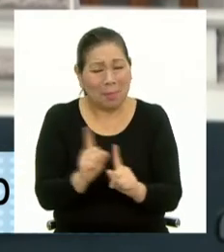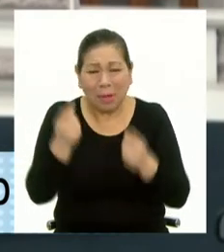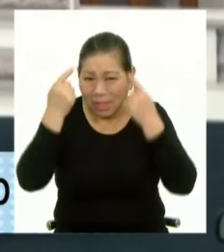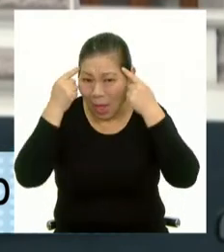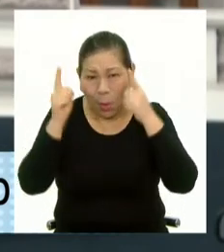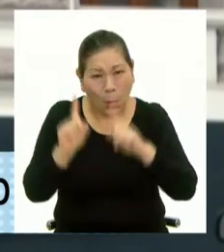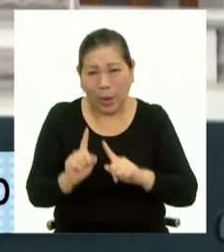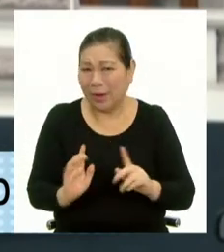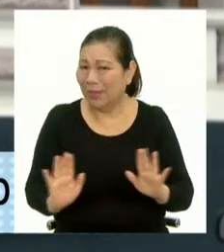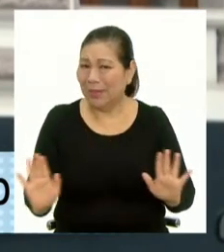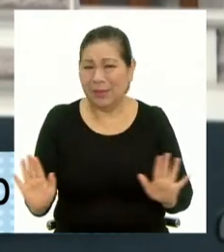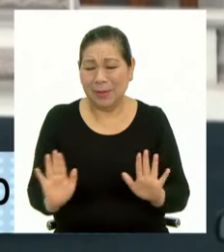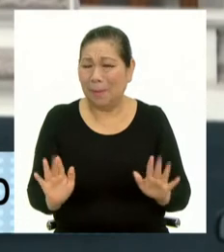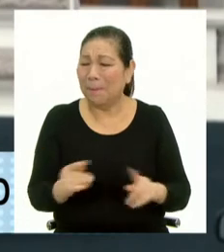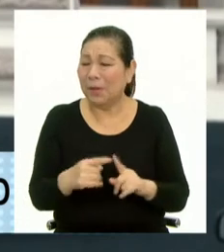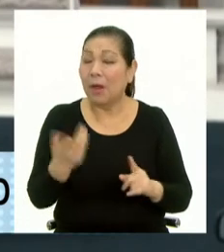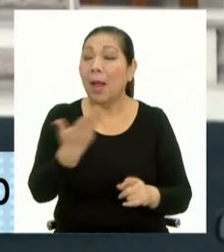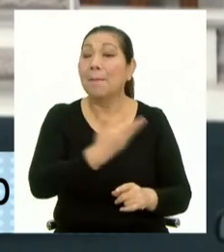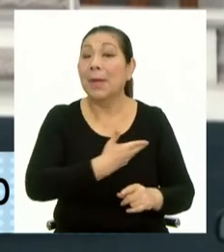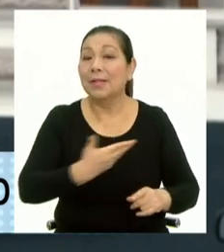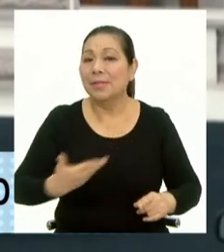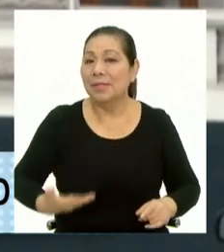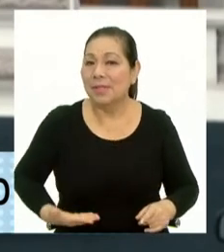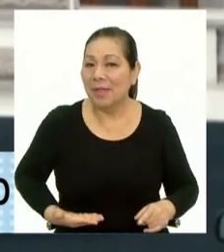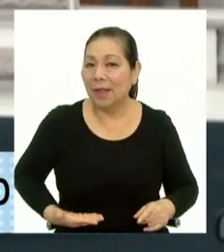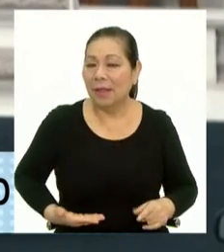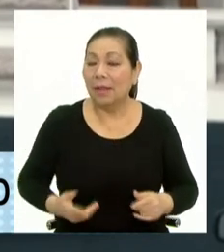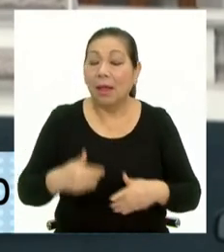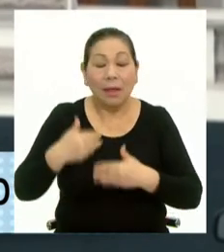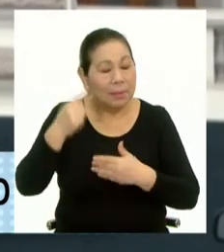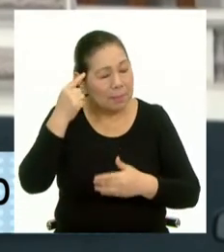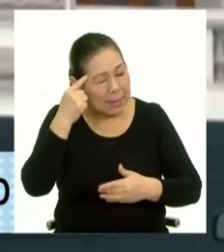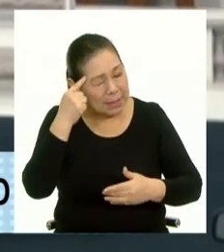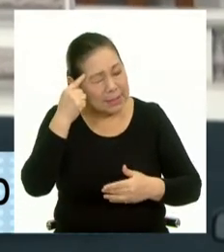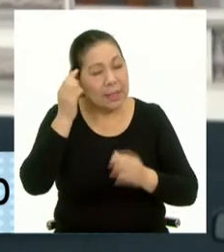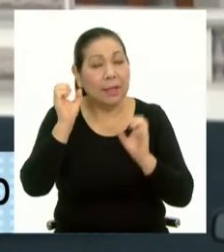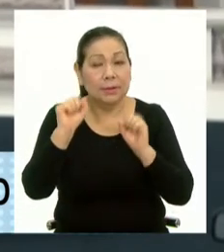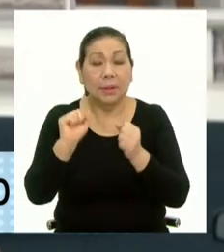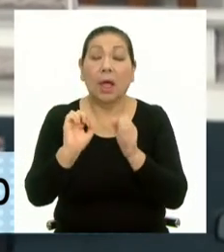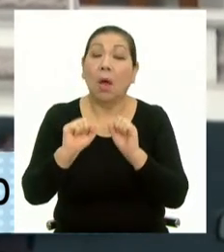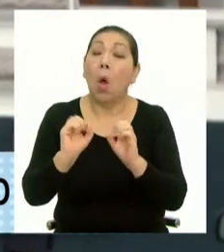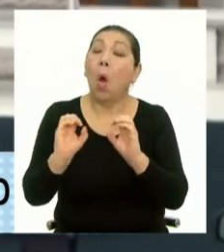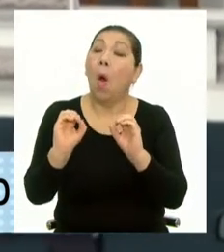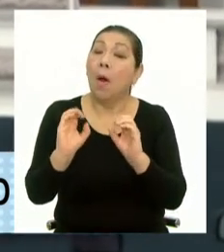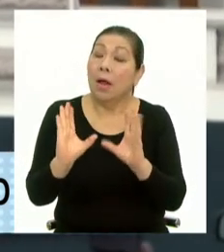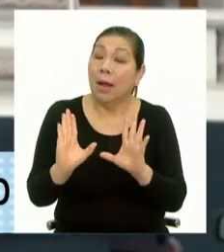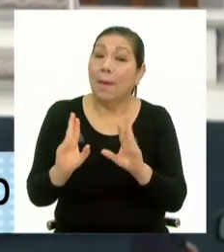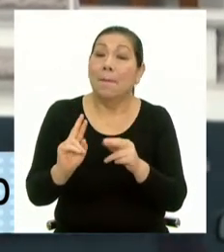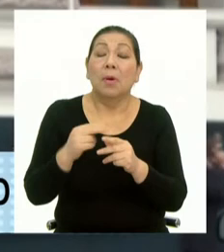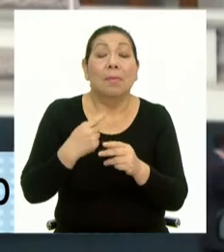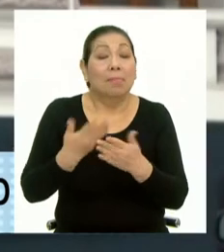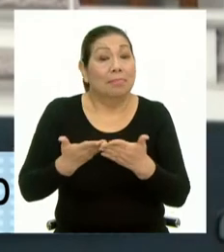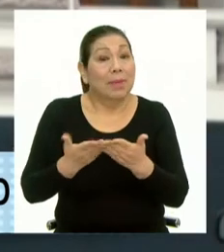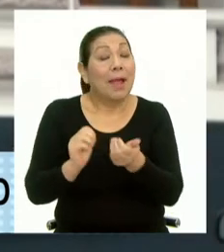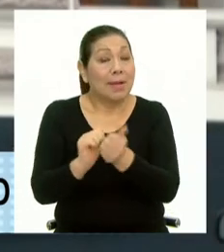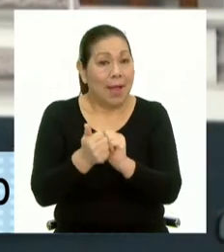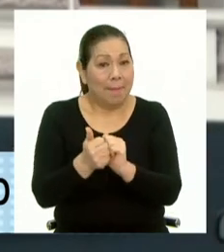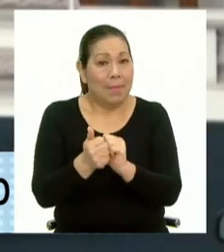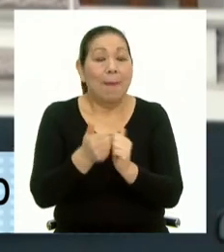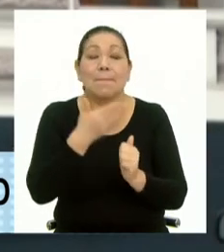acuerdo. Entonces yo creo que el presidente todavía tiene estos días para reflexionar y, para mí, en lo personal, hacer un par de